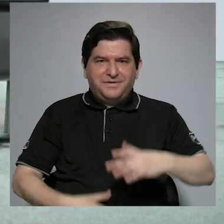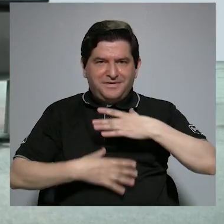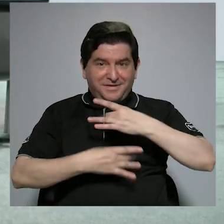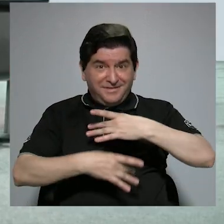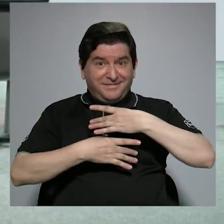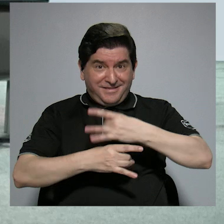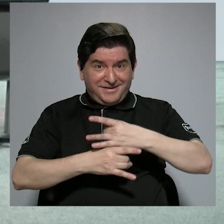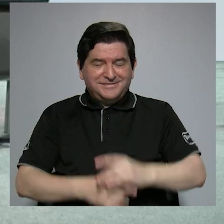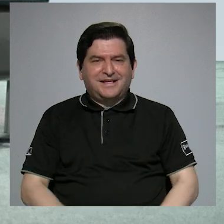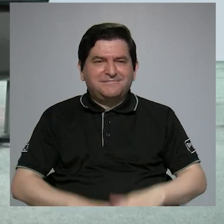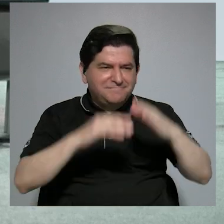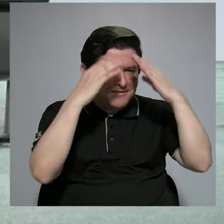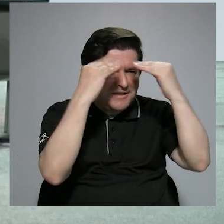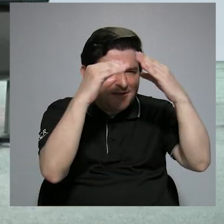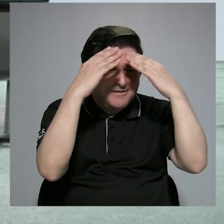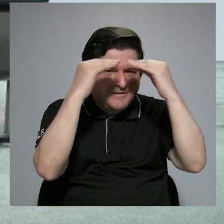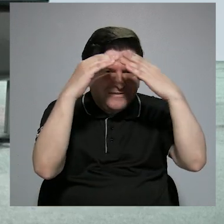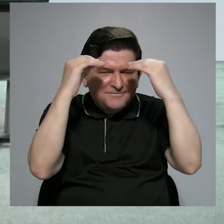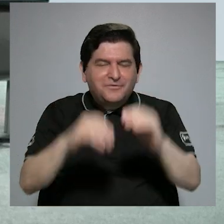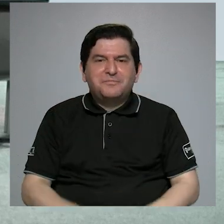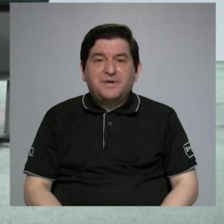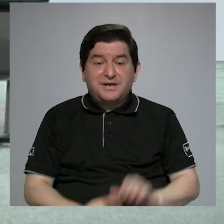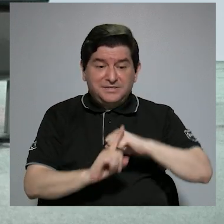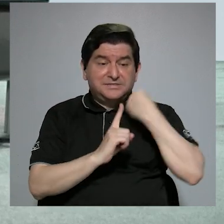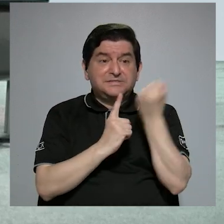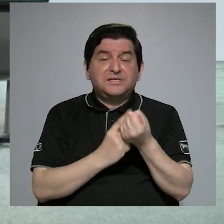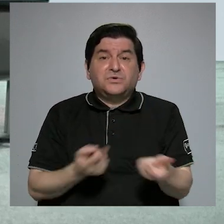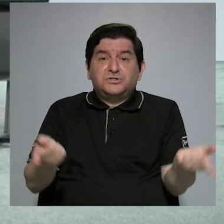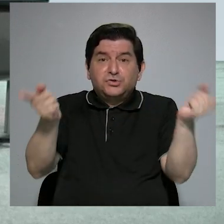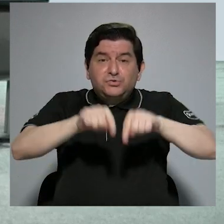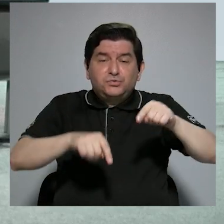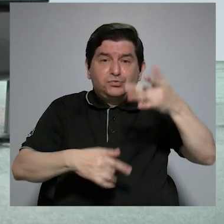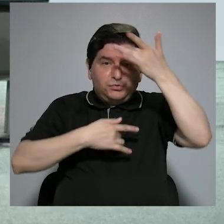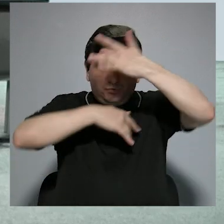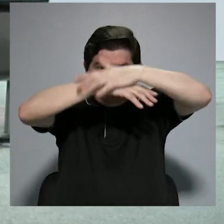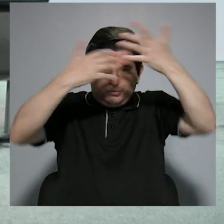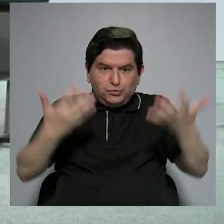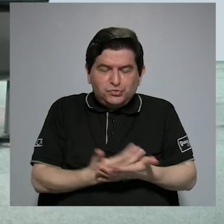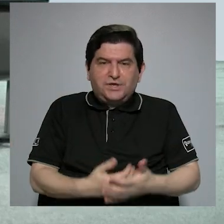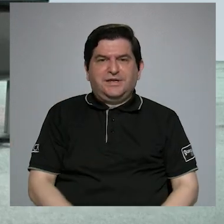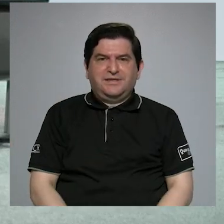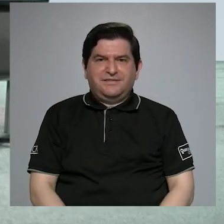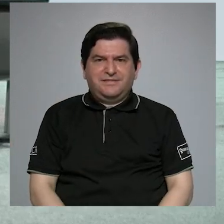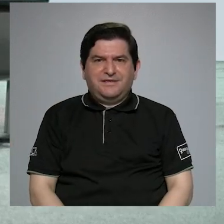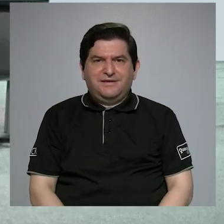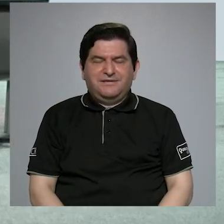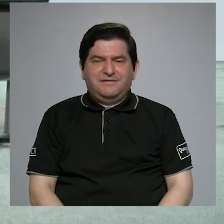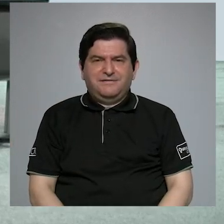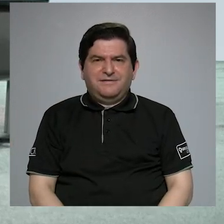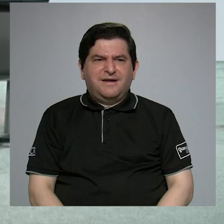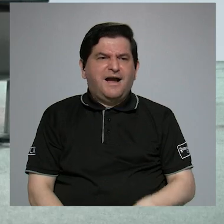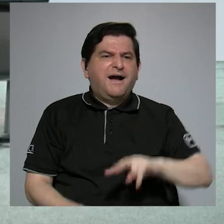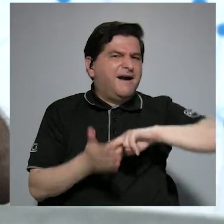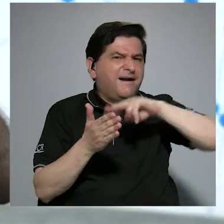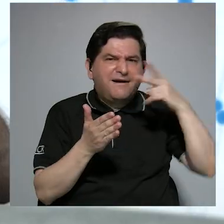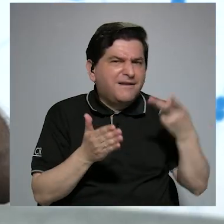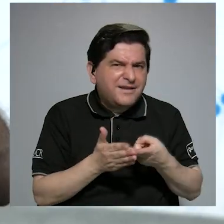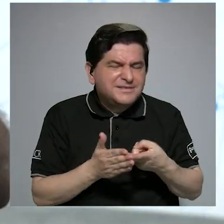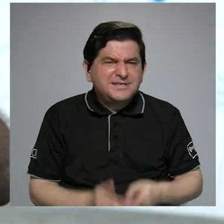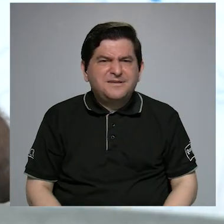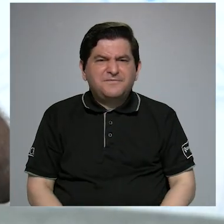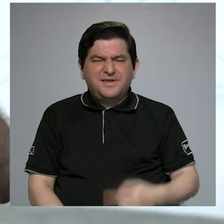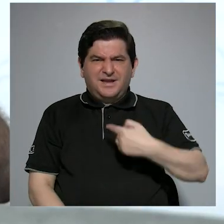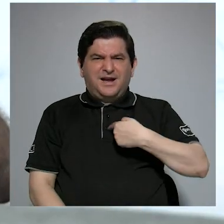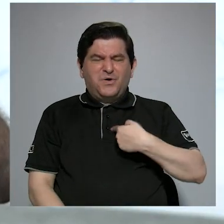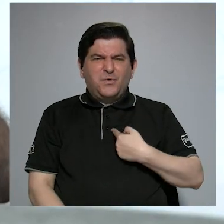lo que empezamos a hacer fue informar más sobre la pandemia, ¿verdad? Informar más cómo nos estamos teniendo, qué